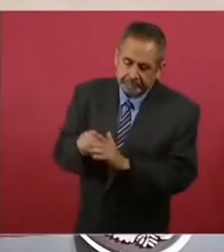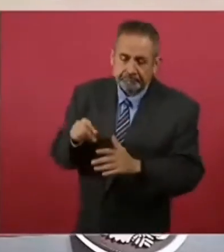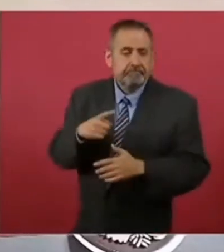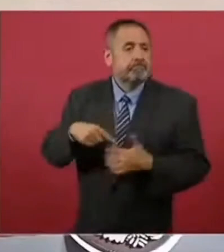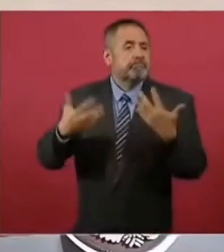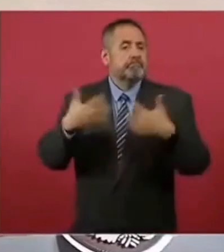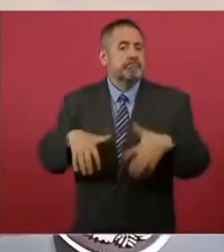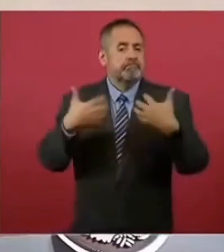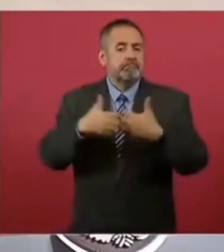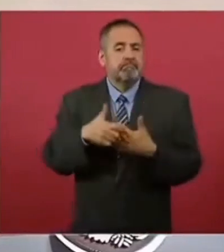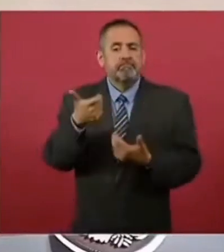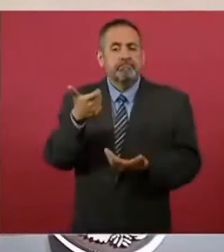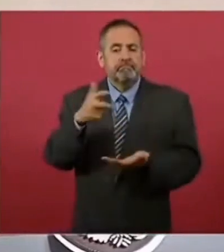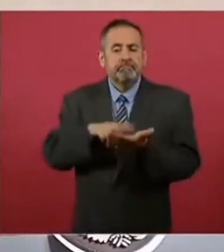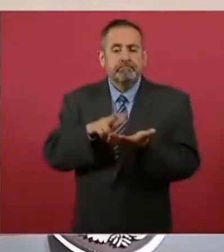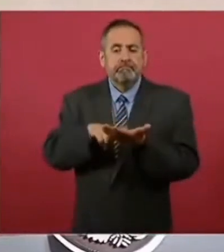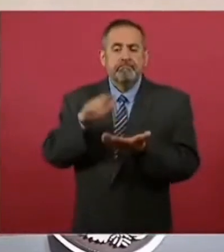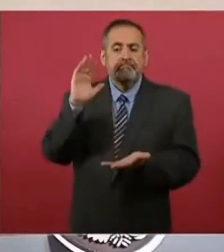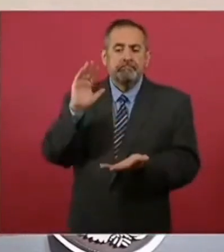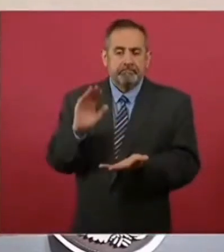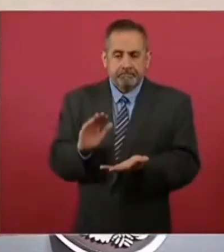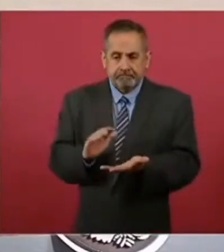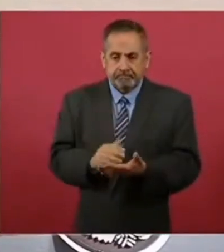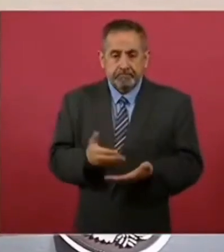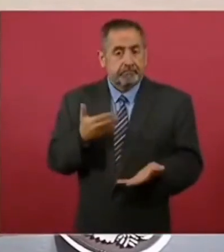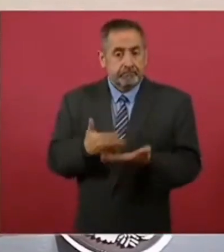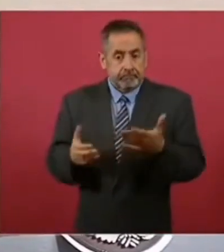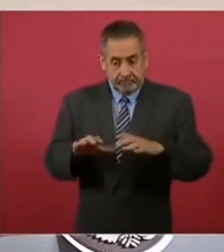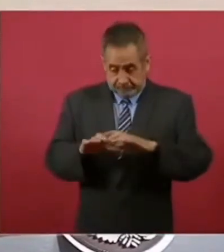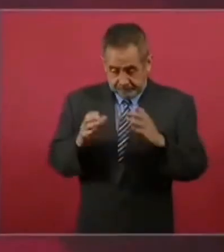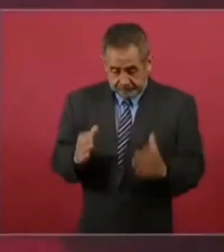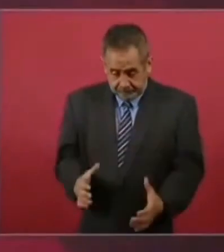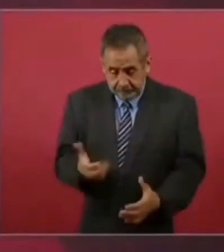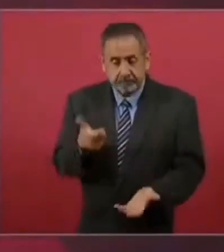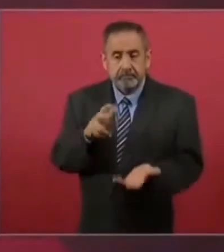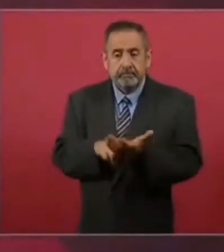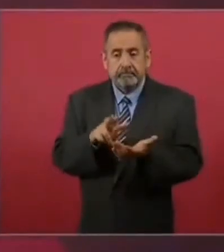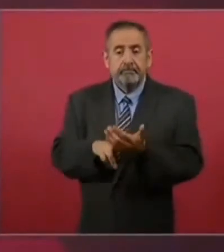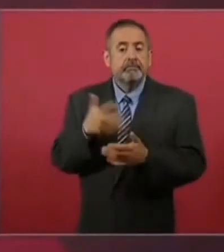producción. Ya estamos en $10 por barril.